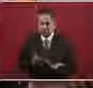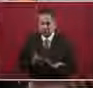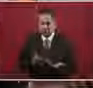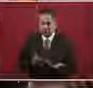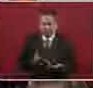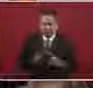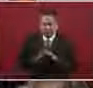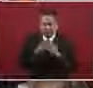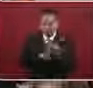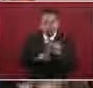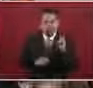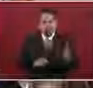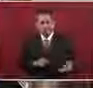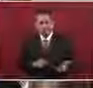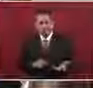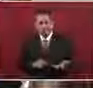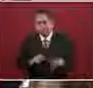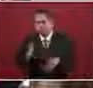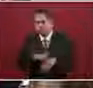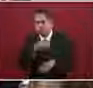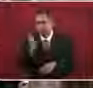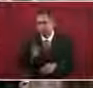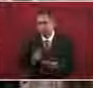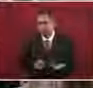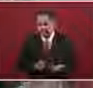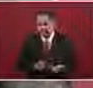¿Y saben por qué, entre otras cosas?